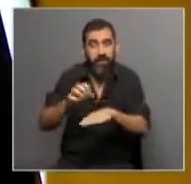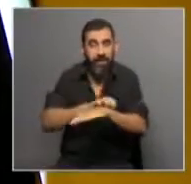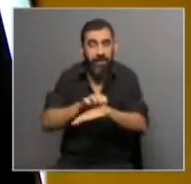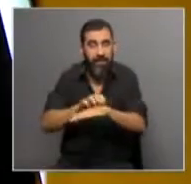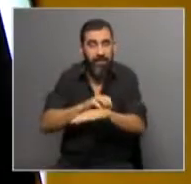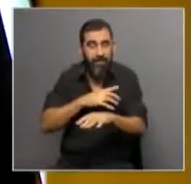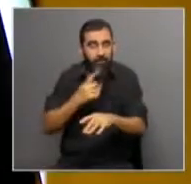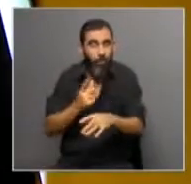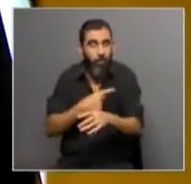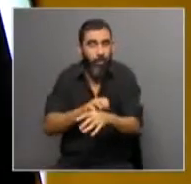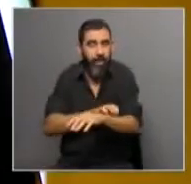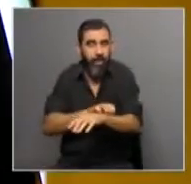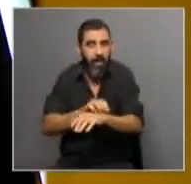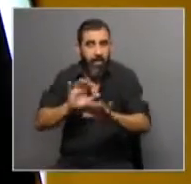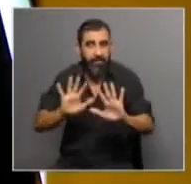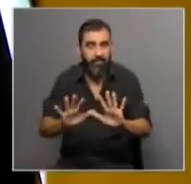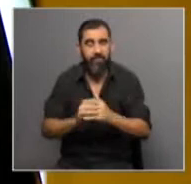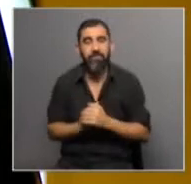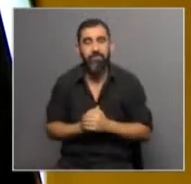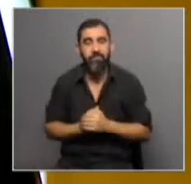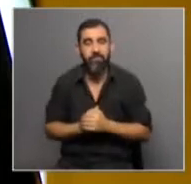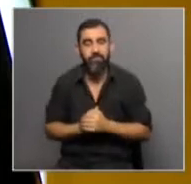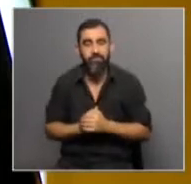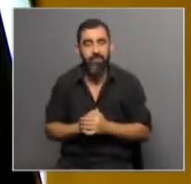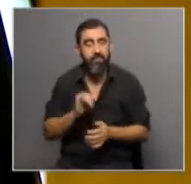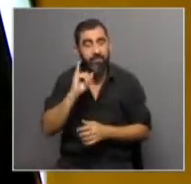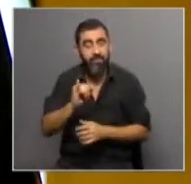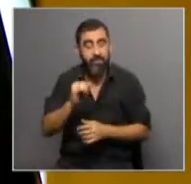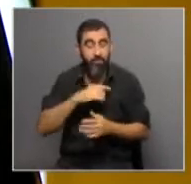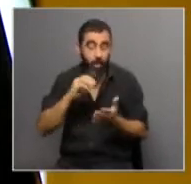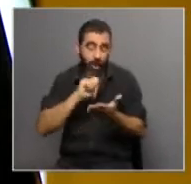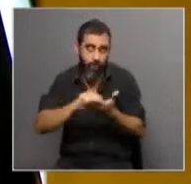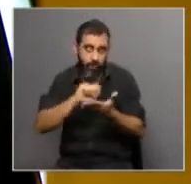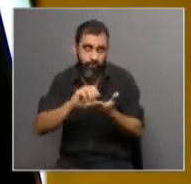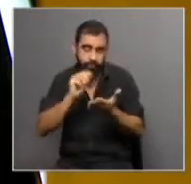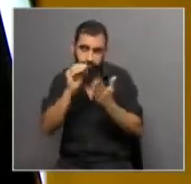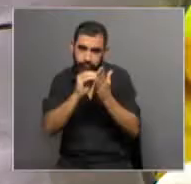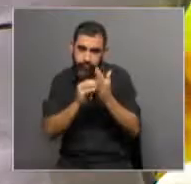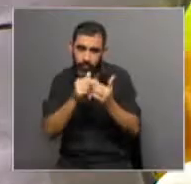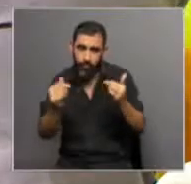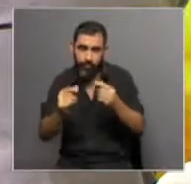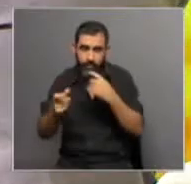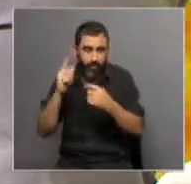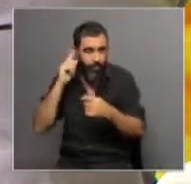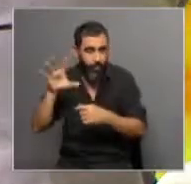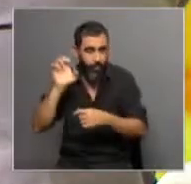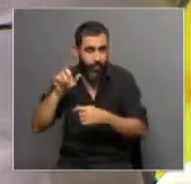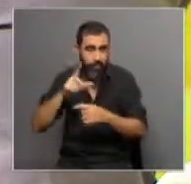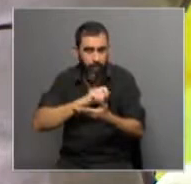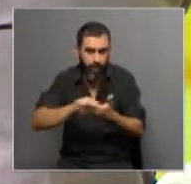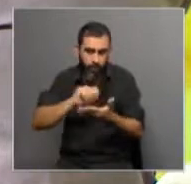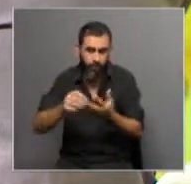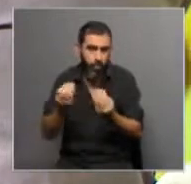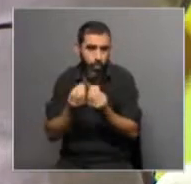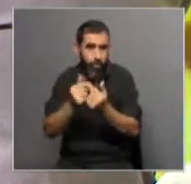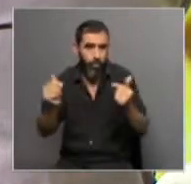¿no? Totalmente, sí. Totalmente. Sí. Anoté cuando estaba escuchando entrevistando a la doctora Le,